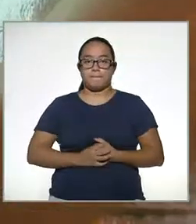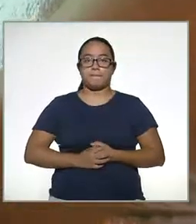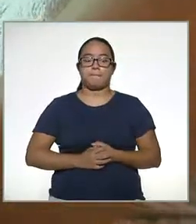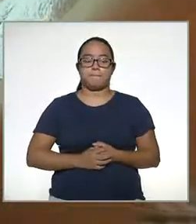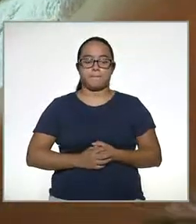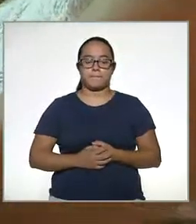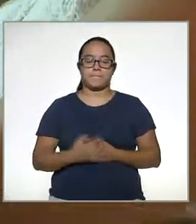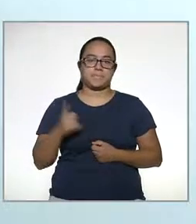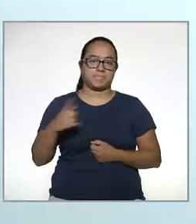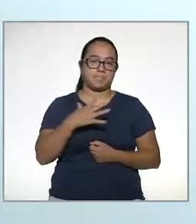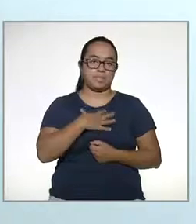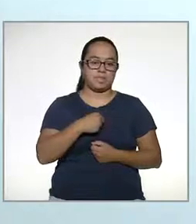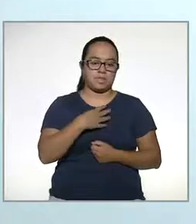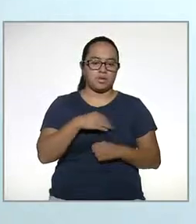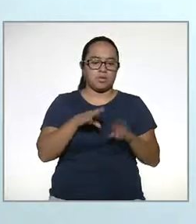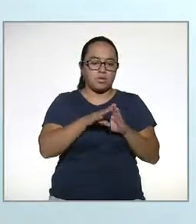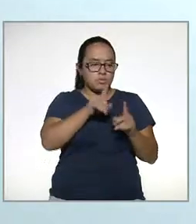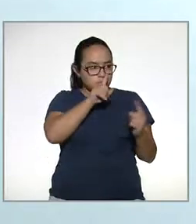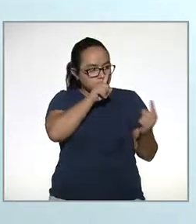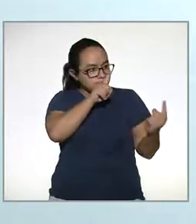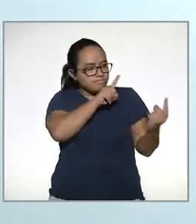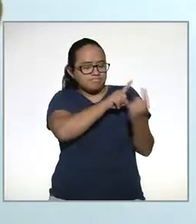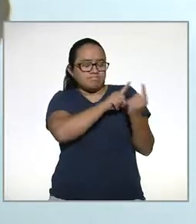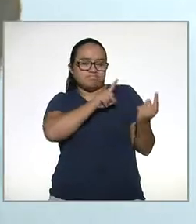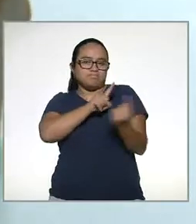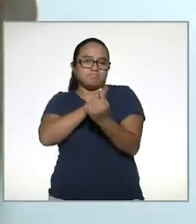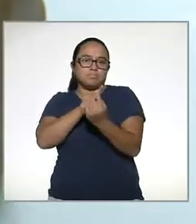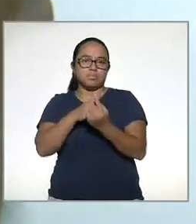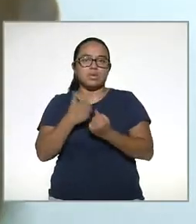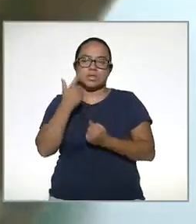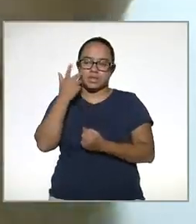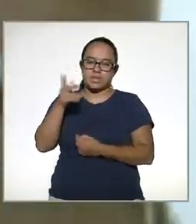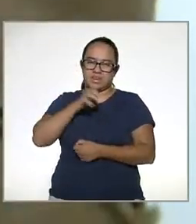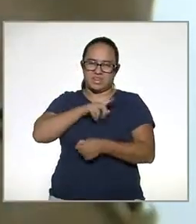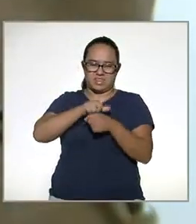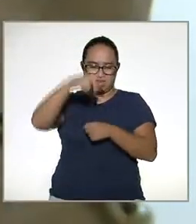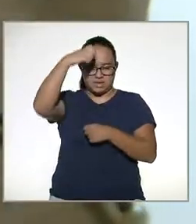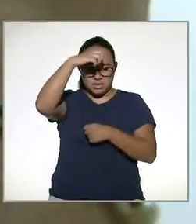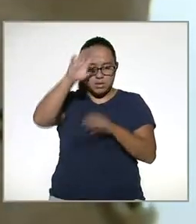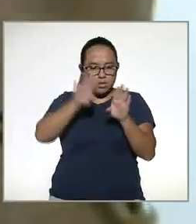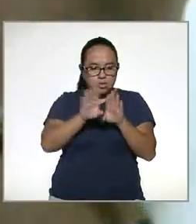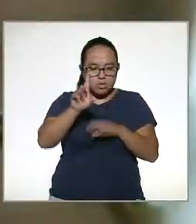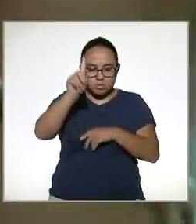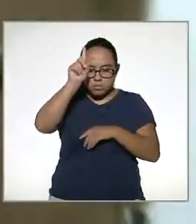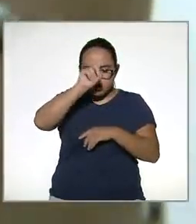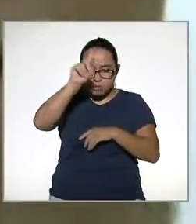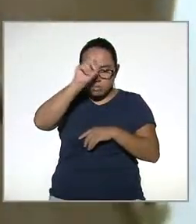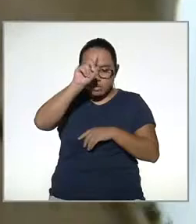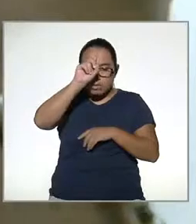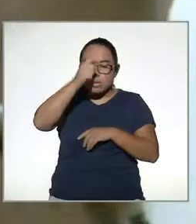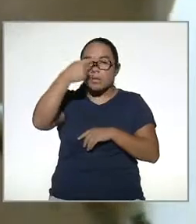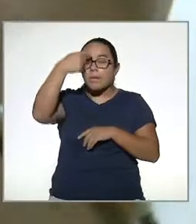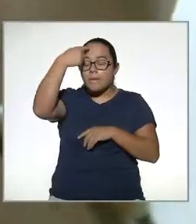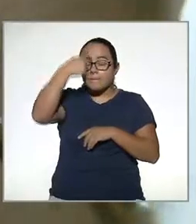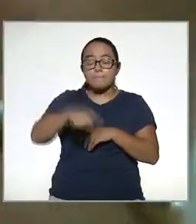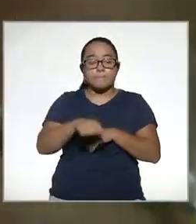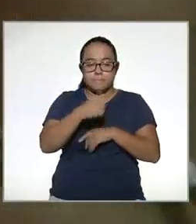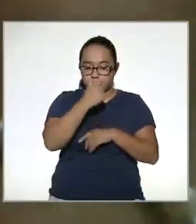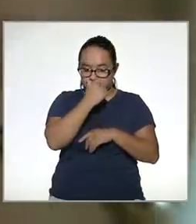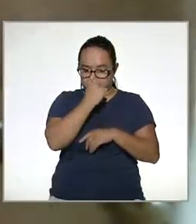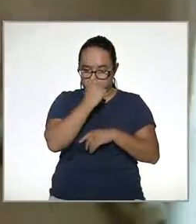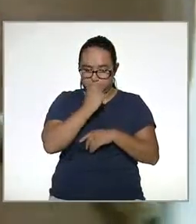Yo tengo un hijo que es introvertido y me gustaría que los especialistas me dieran herramientas para poder llevar a su